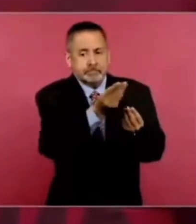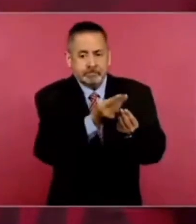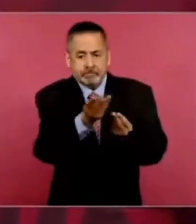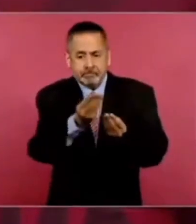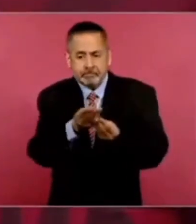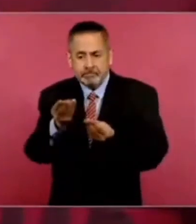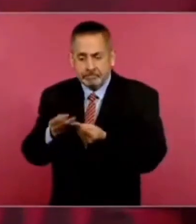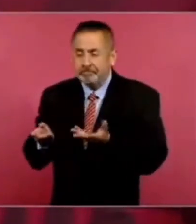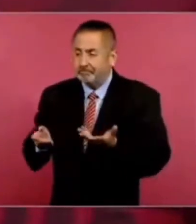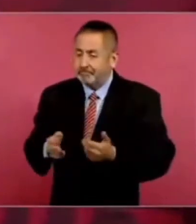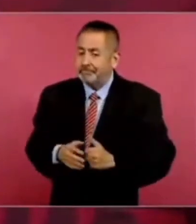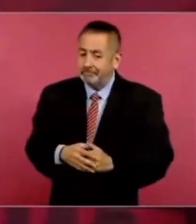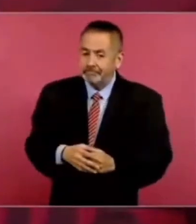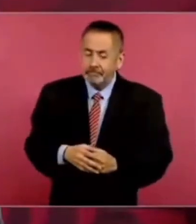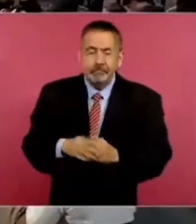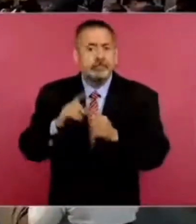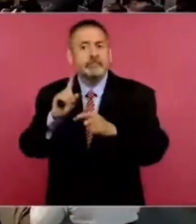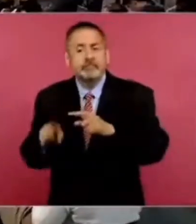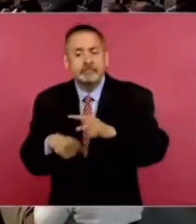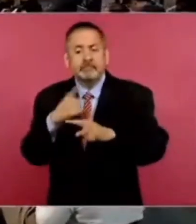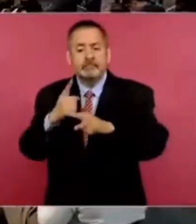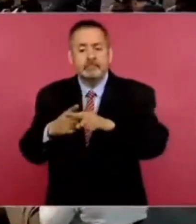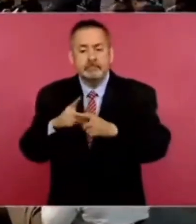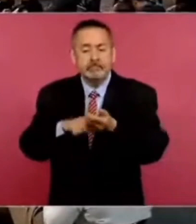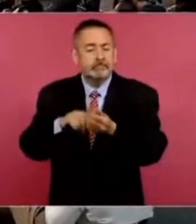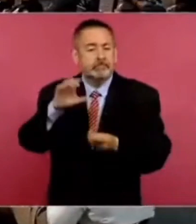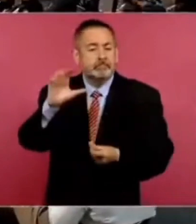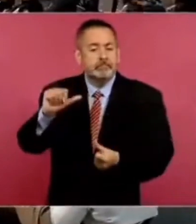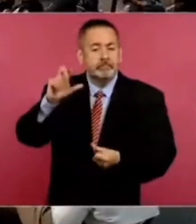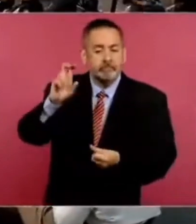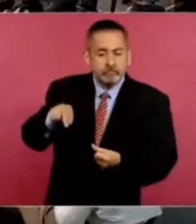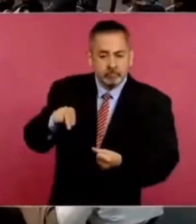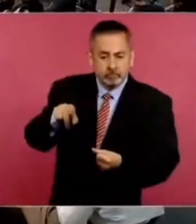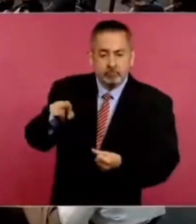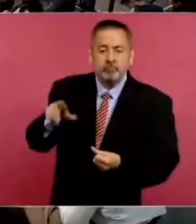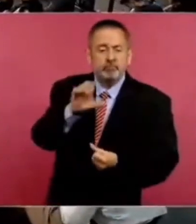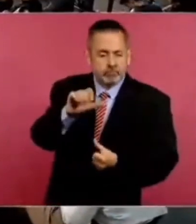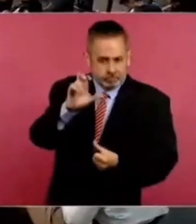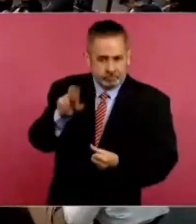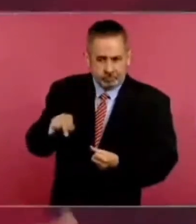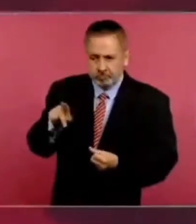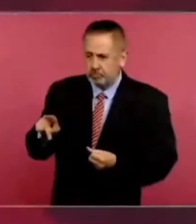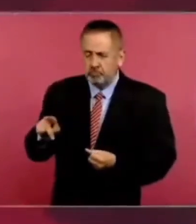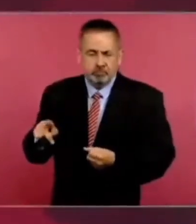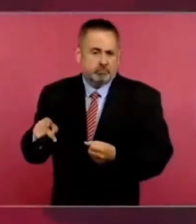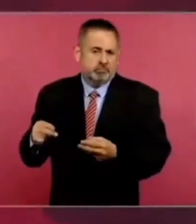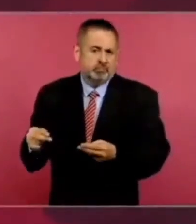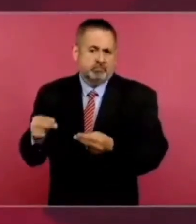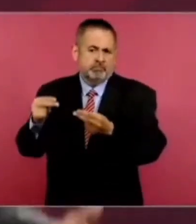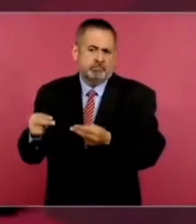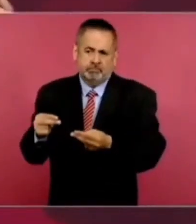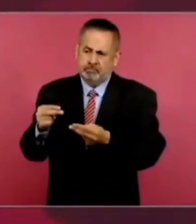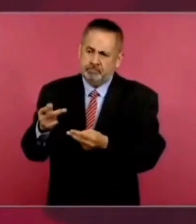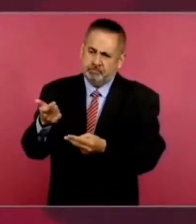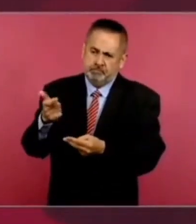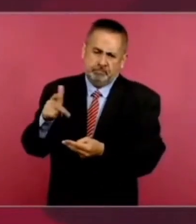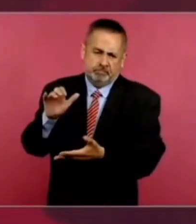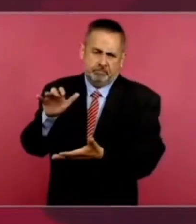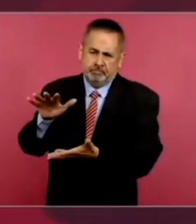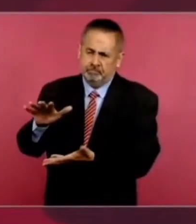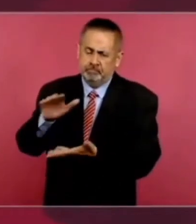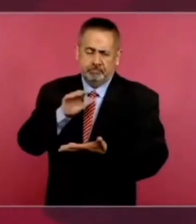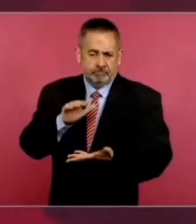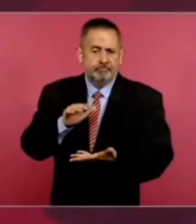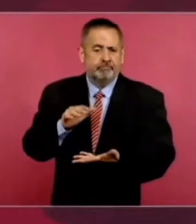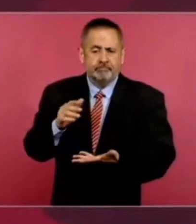Agréguenle lo que aportó Cancún durante mucho tiempo a la